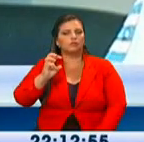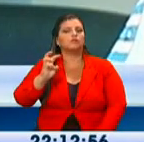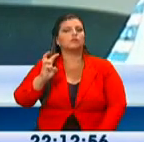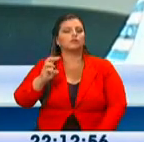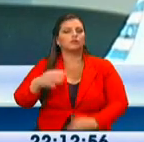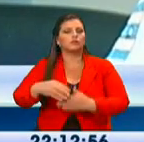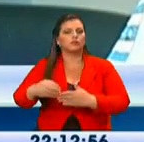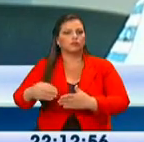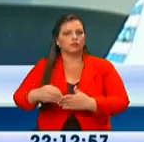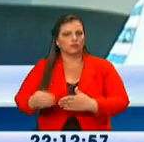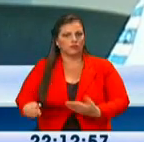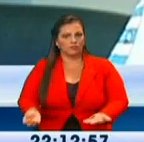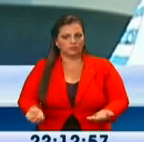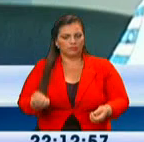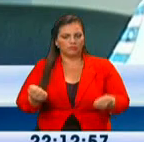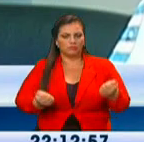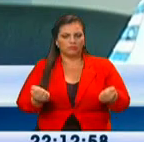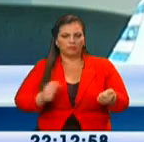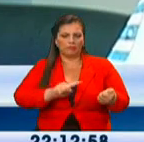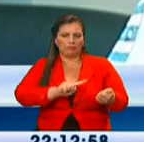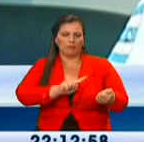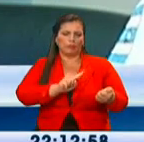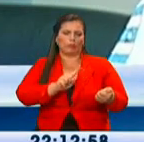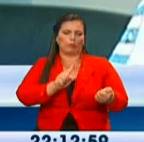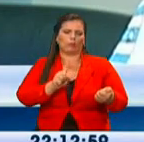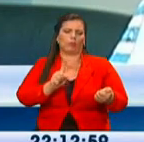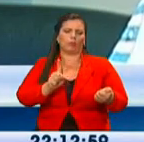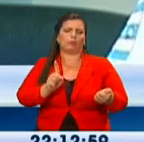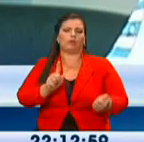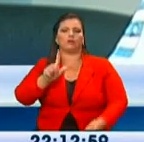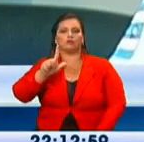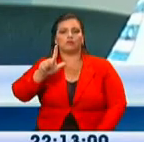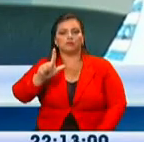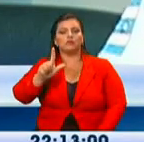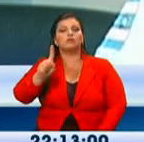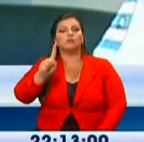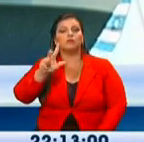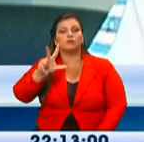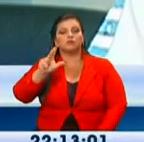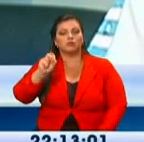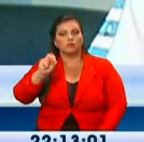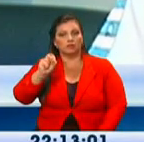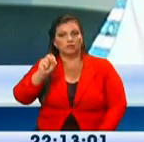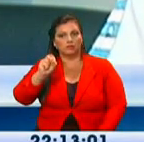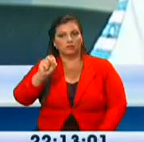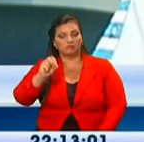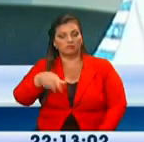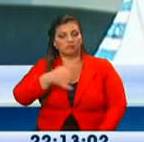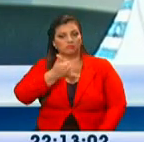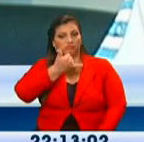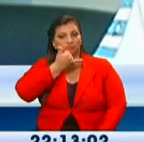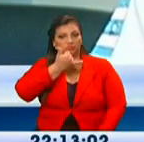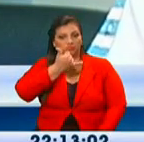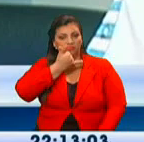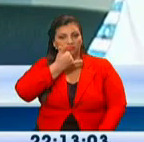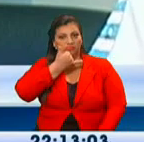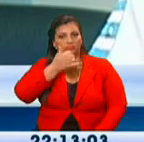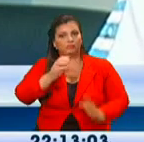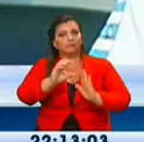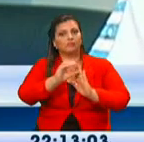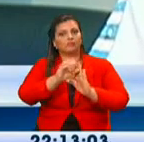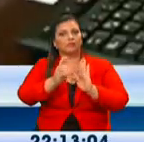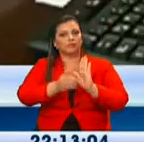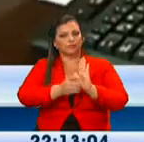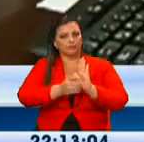Si excede los 130 kilómetros por hora, el Código Orgánico establece que se encuentra fuera del rango moderado y eso